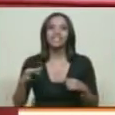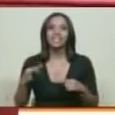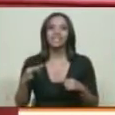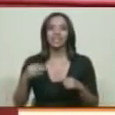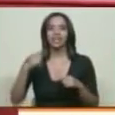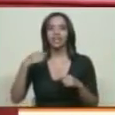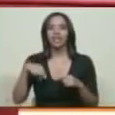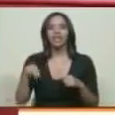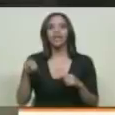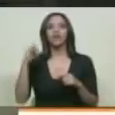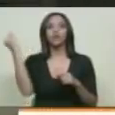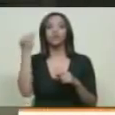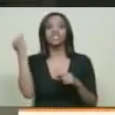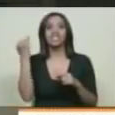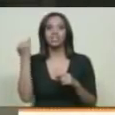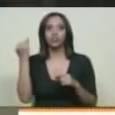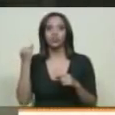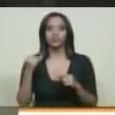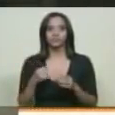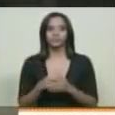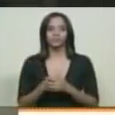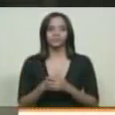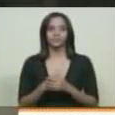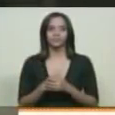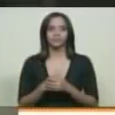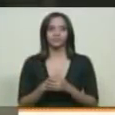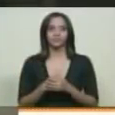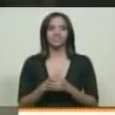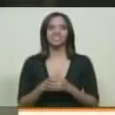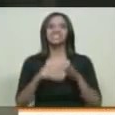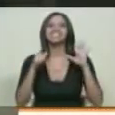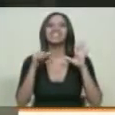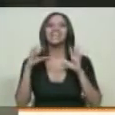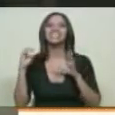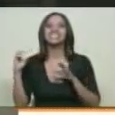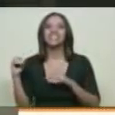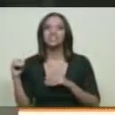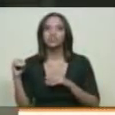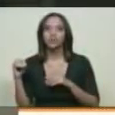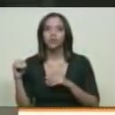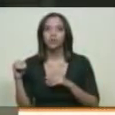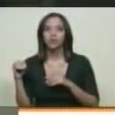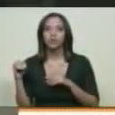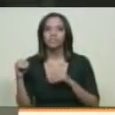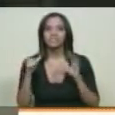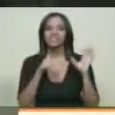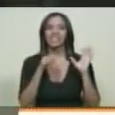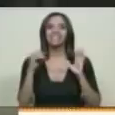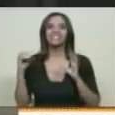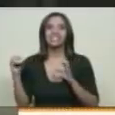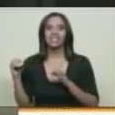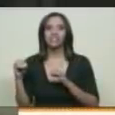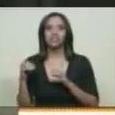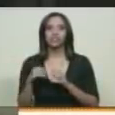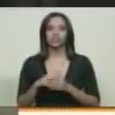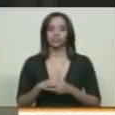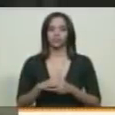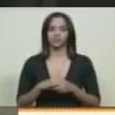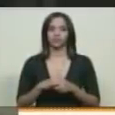¿600 soberanos? 600 soberanos. Sí. ¿O 60? 60 soberanos. No, 600. 600. ¿Cuántos son 600? Con 60 palos de los de